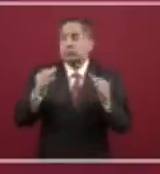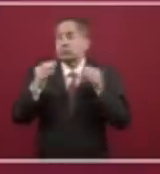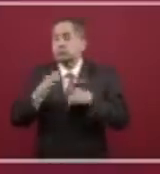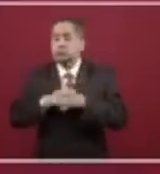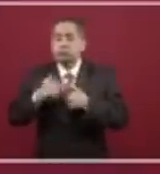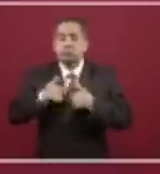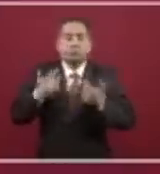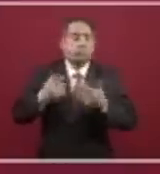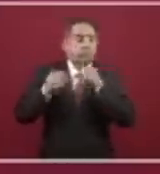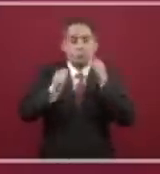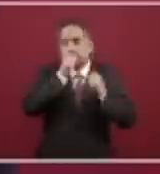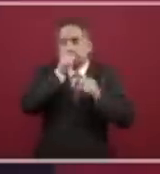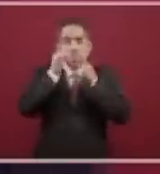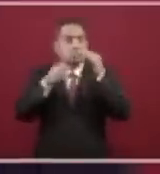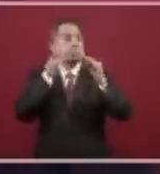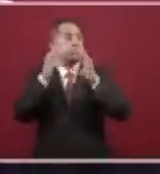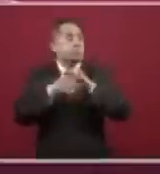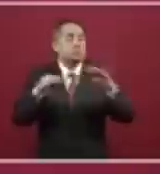hay propaganda